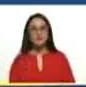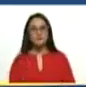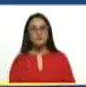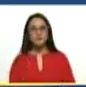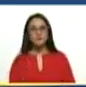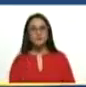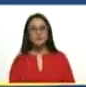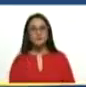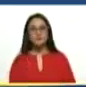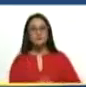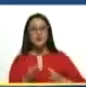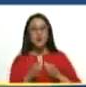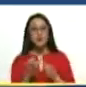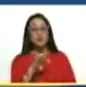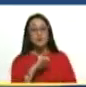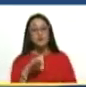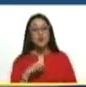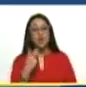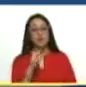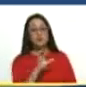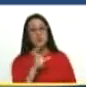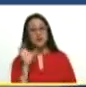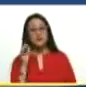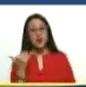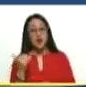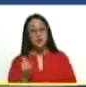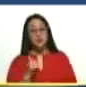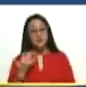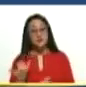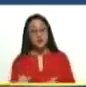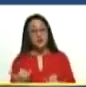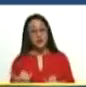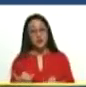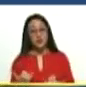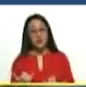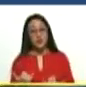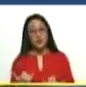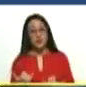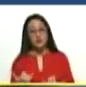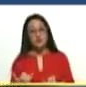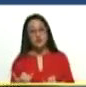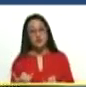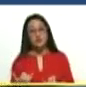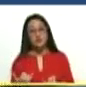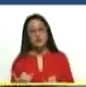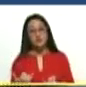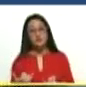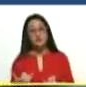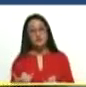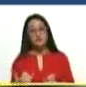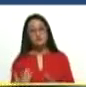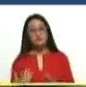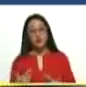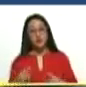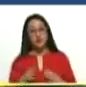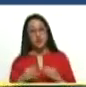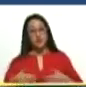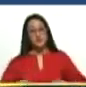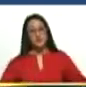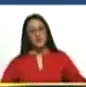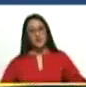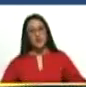Los sectores privados de ambos países van a aprovechar este momento y van a poner todo su esfuerzo.